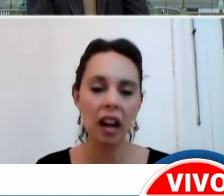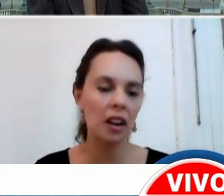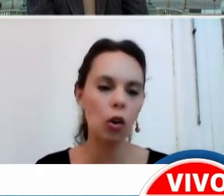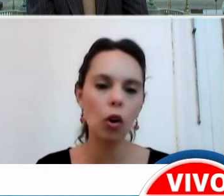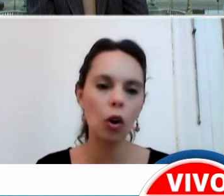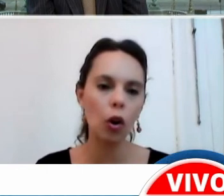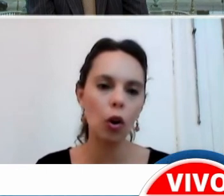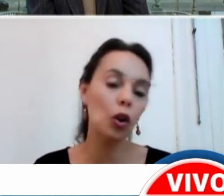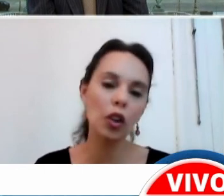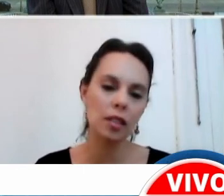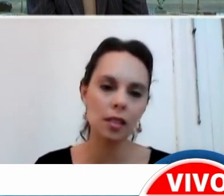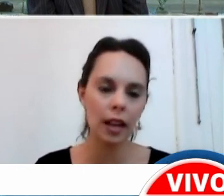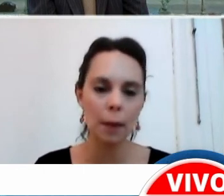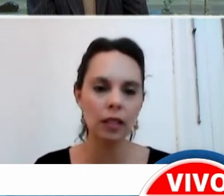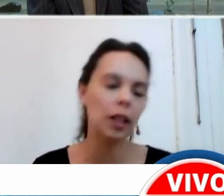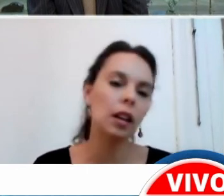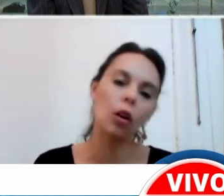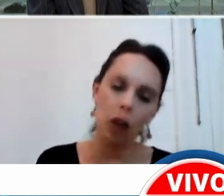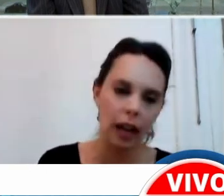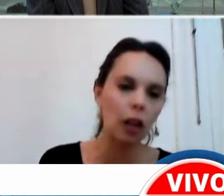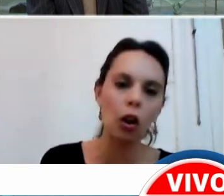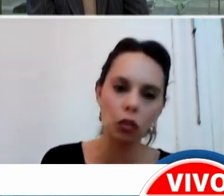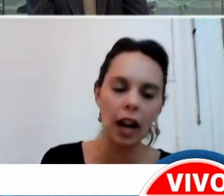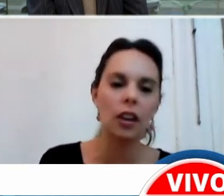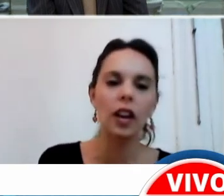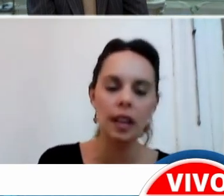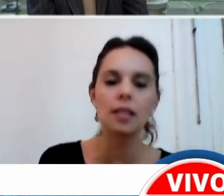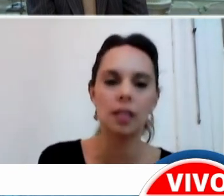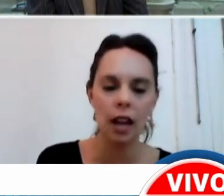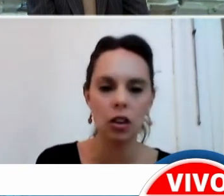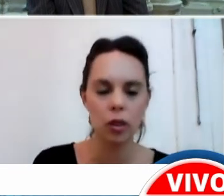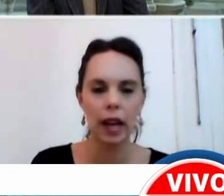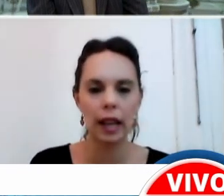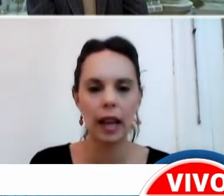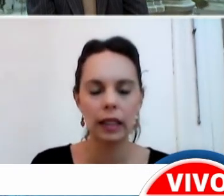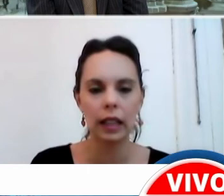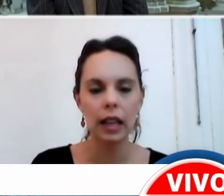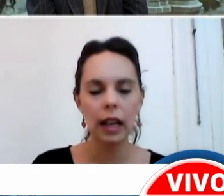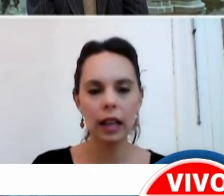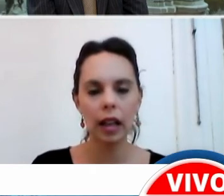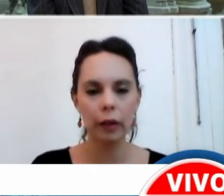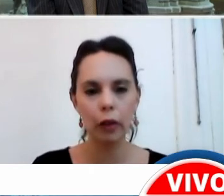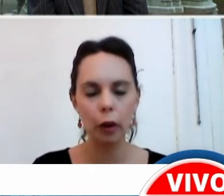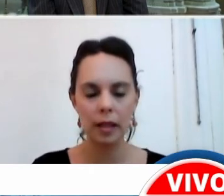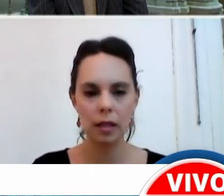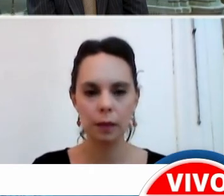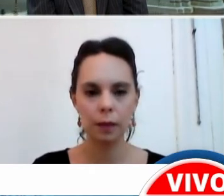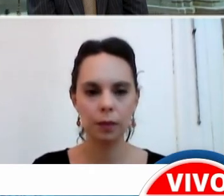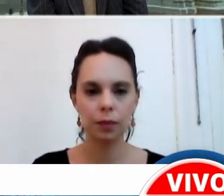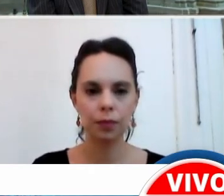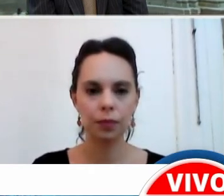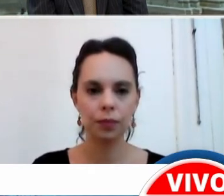a destacar o no necesariamente, o creen lo contrario, que es necesario llevar adelante estas